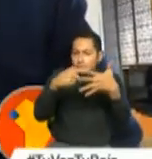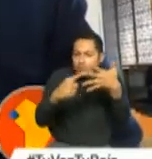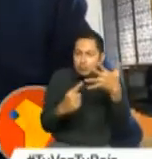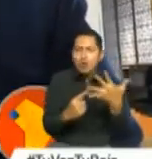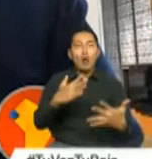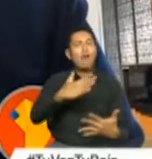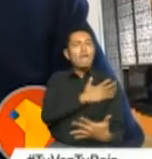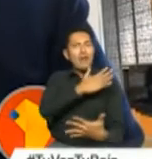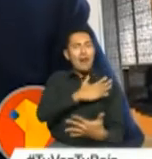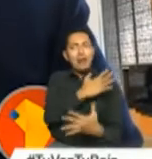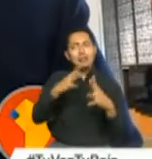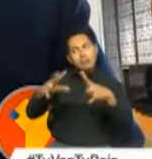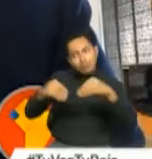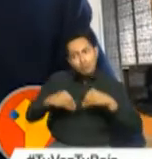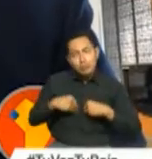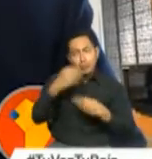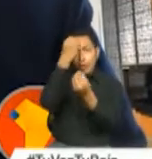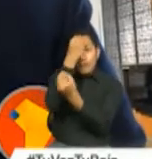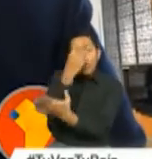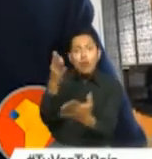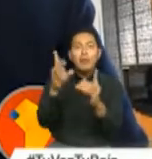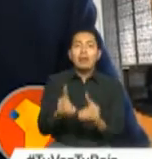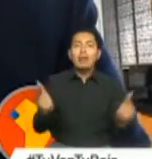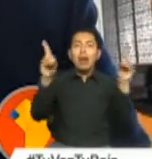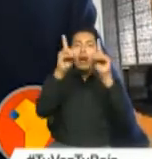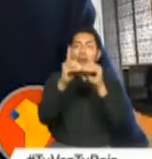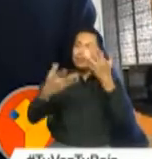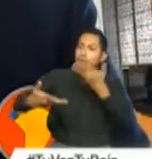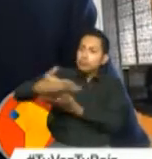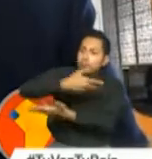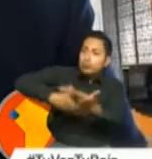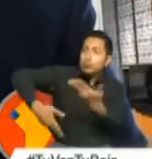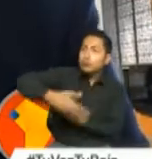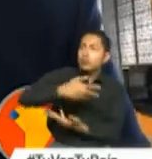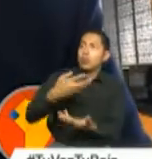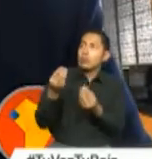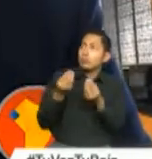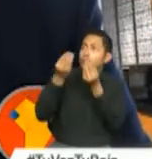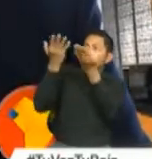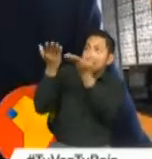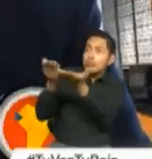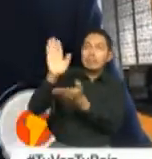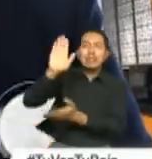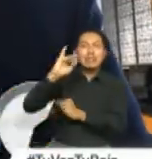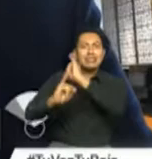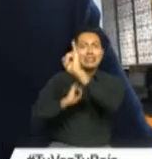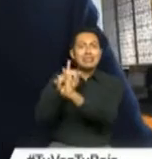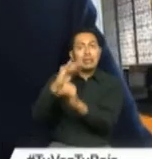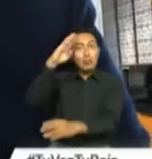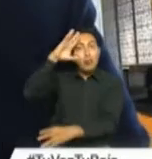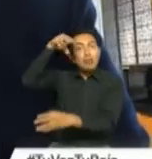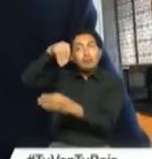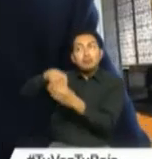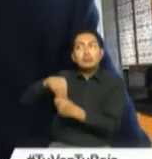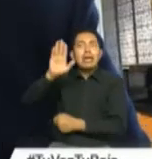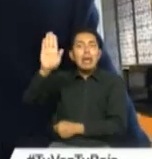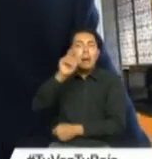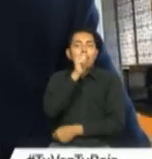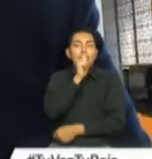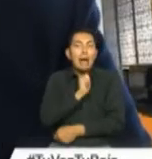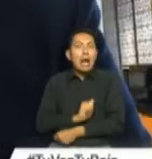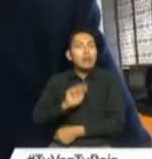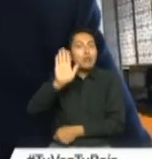garantizar que el flujo de información o esta información que es obtenida o entregada a la Interpol es 100%